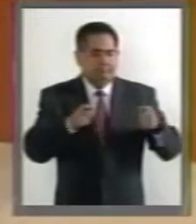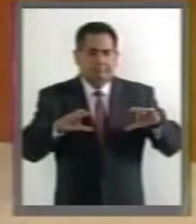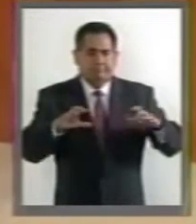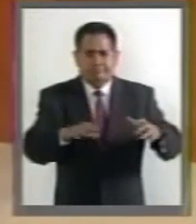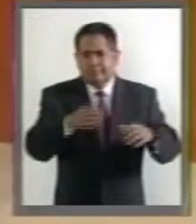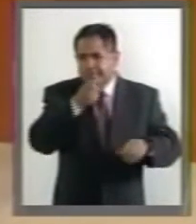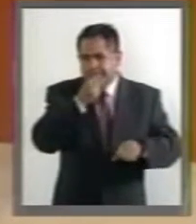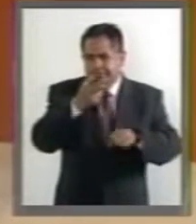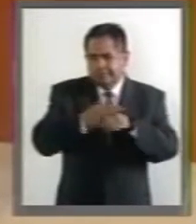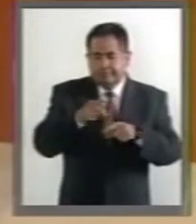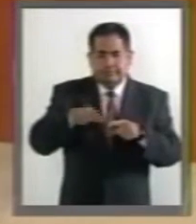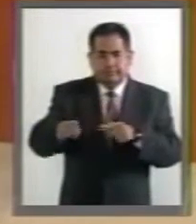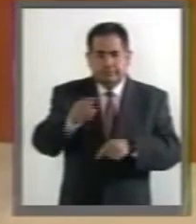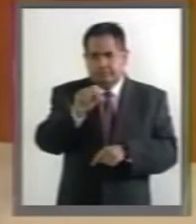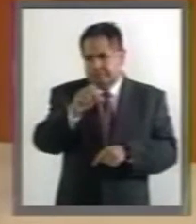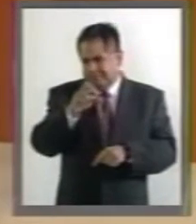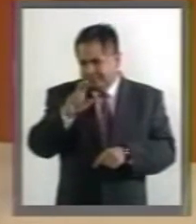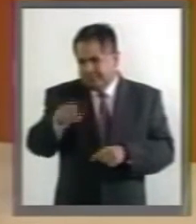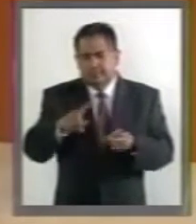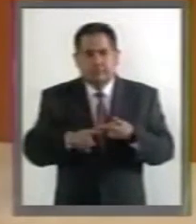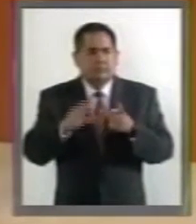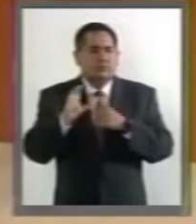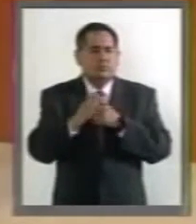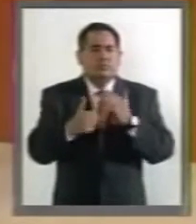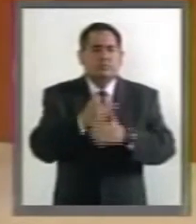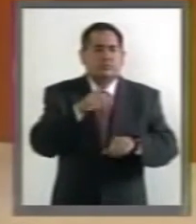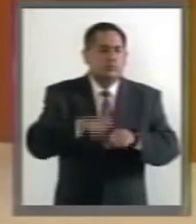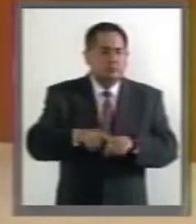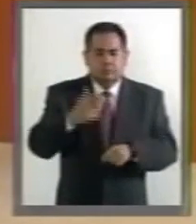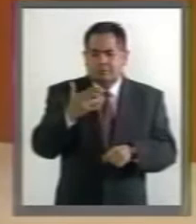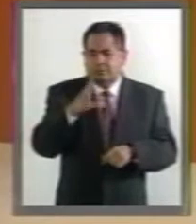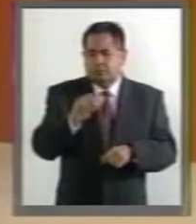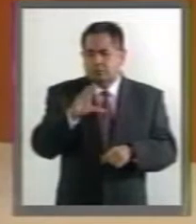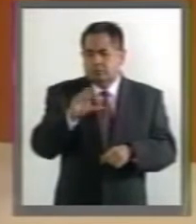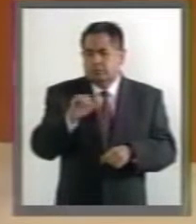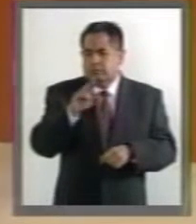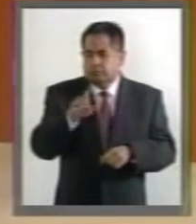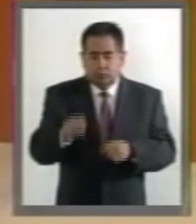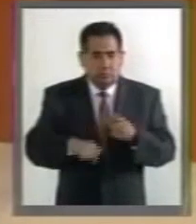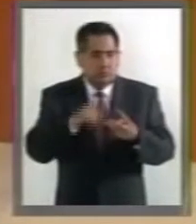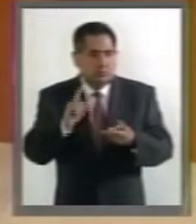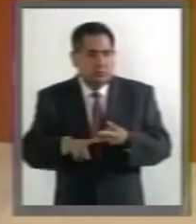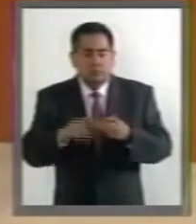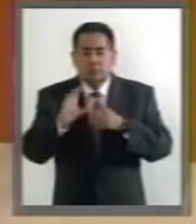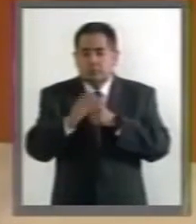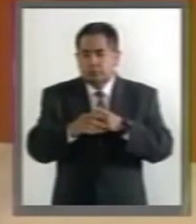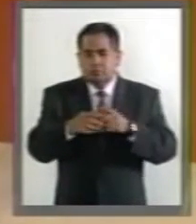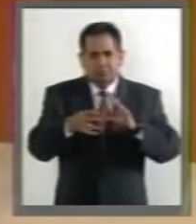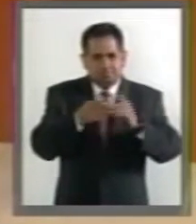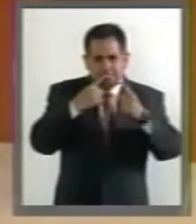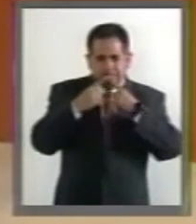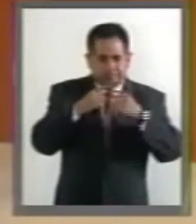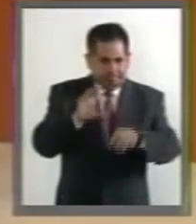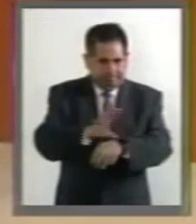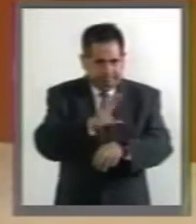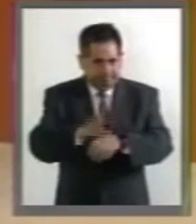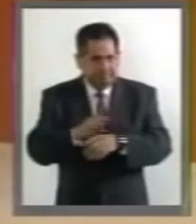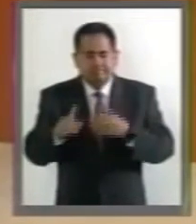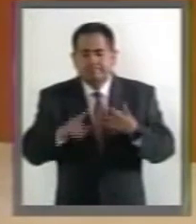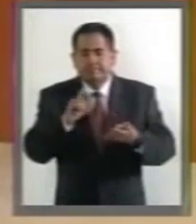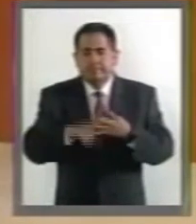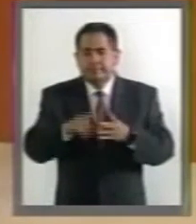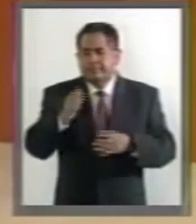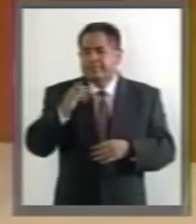la Secretaría de Energía, la Comisión Nacional de Hidrocarburos, la Comisión Reguladora de Energía, la